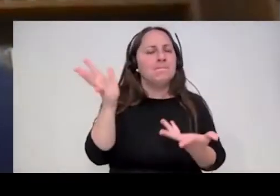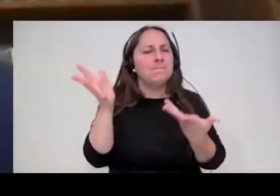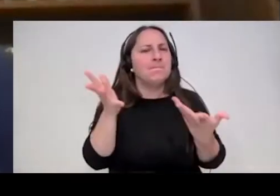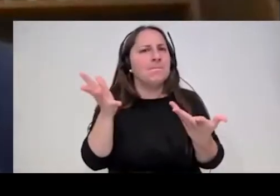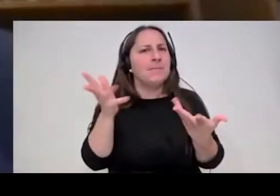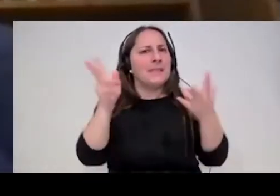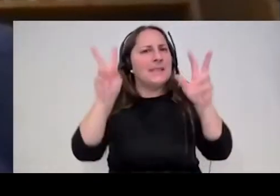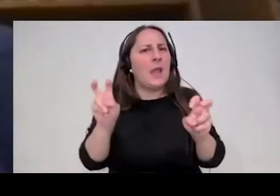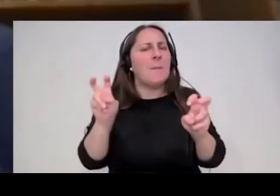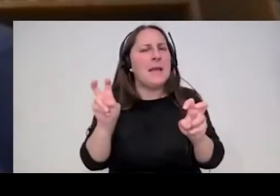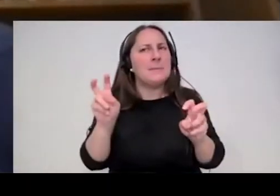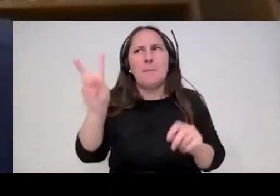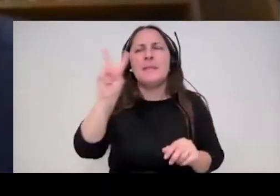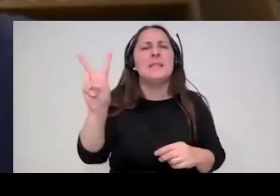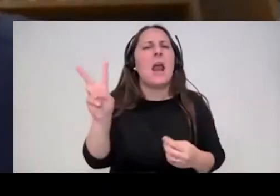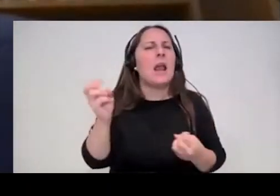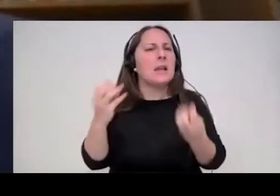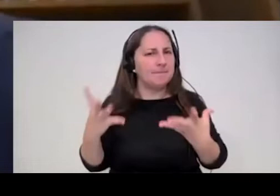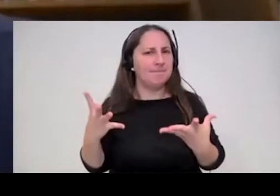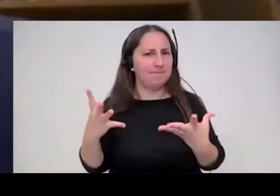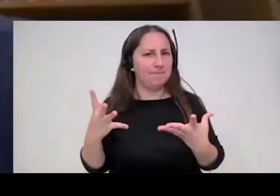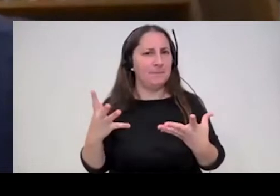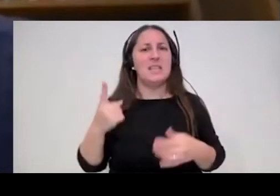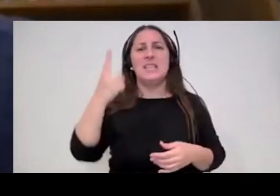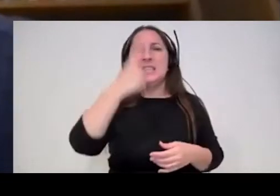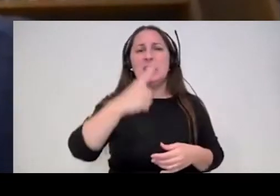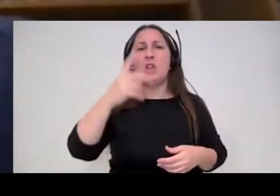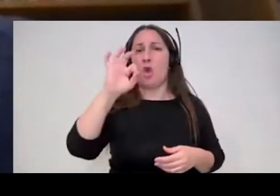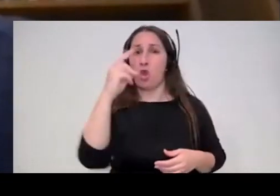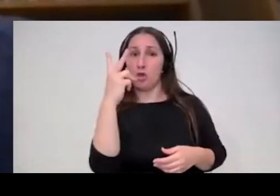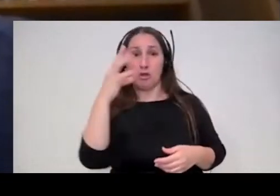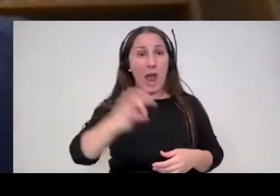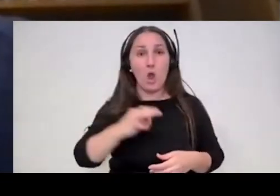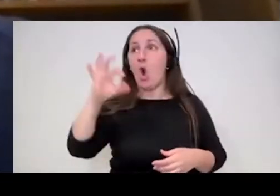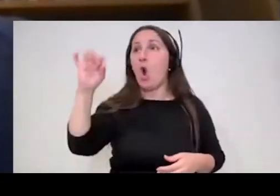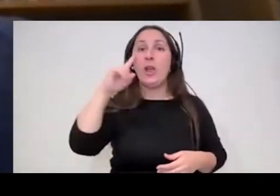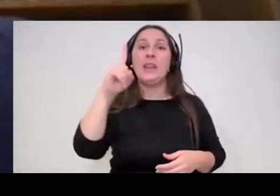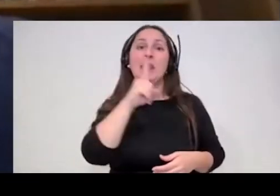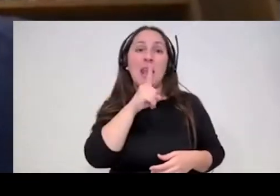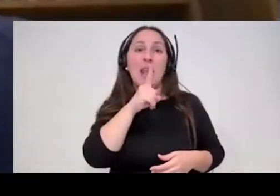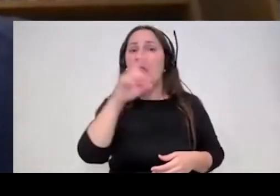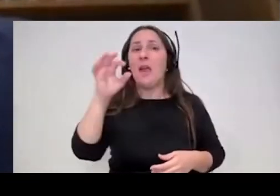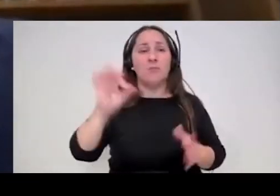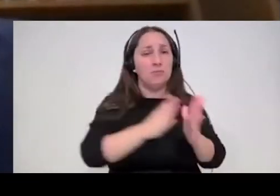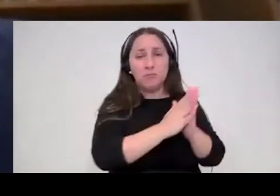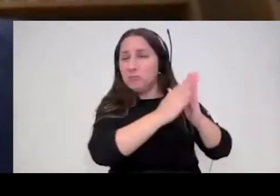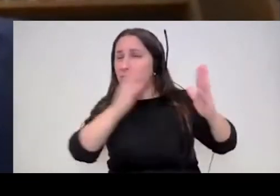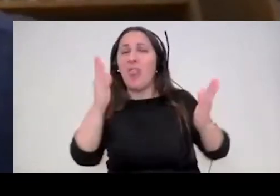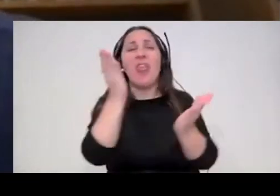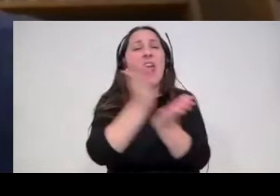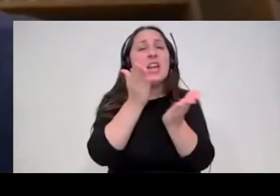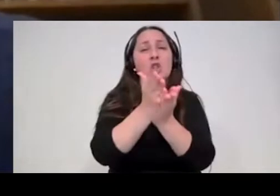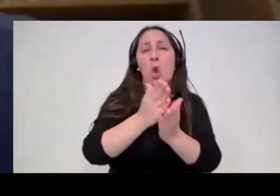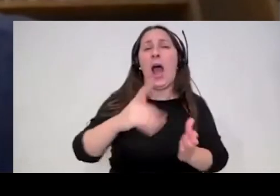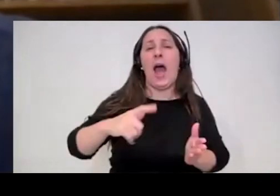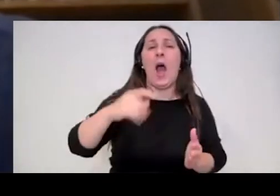estas cuestiones. Porque en 102 años la OIT nunca reconoció formalmente el derecho de huelga en un convenio. Y lo